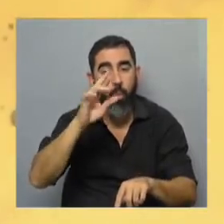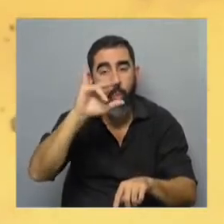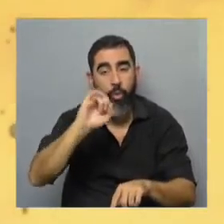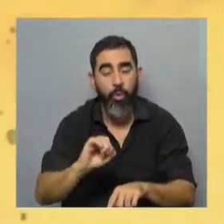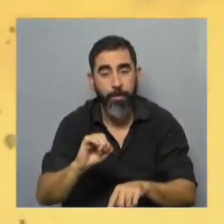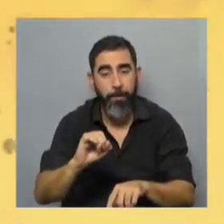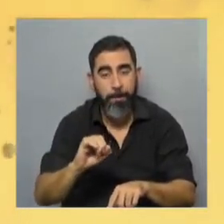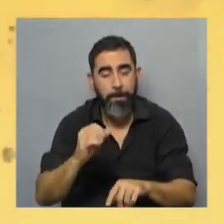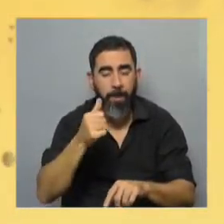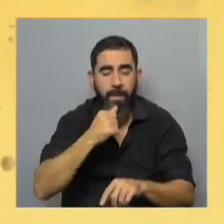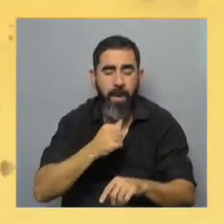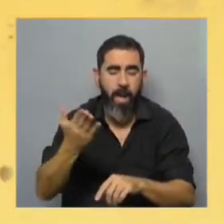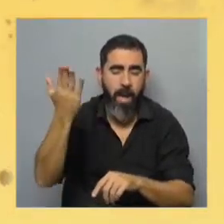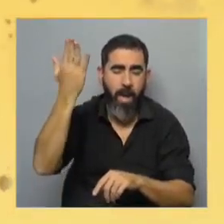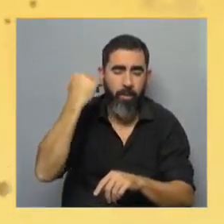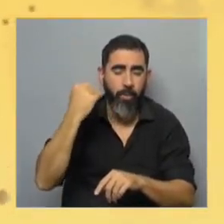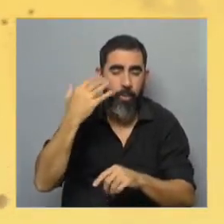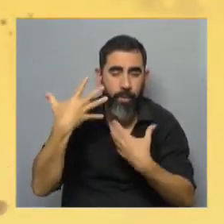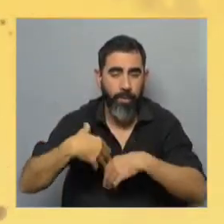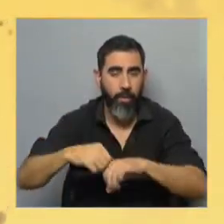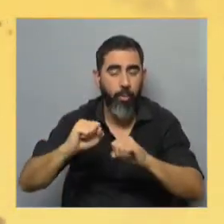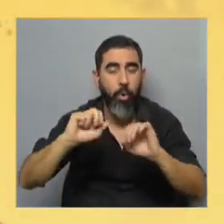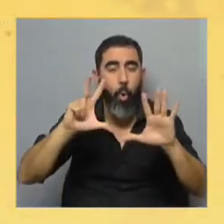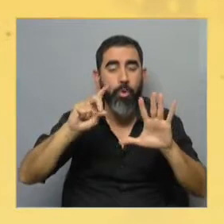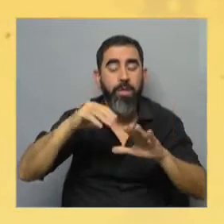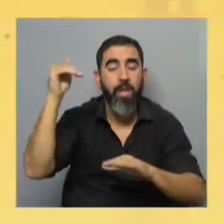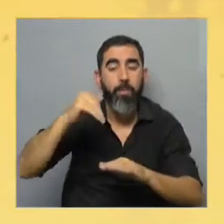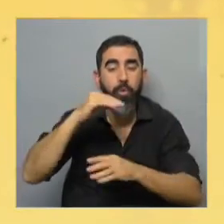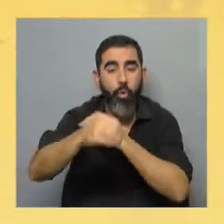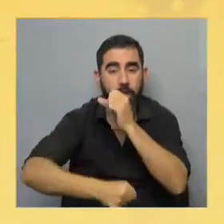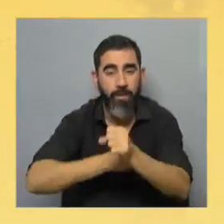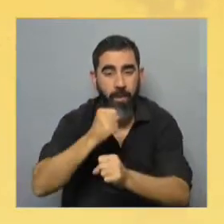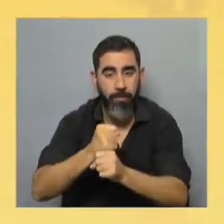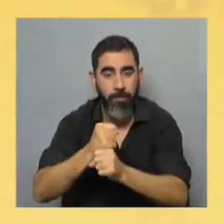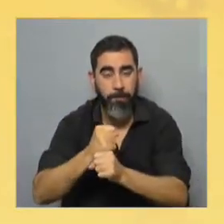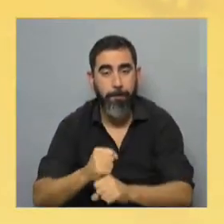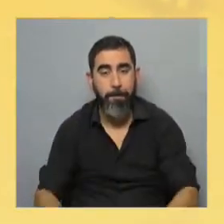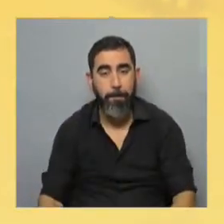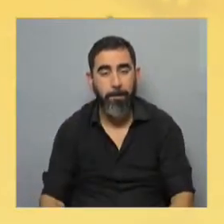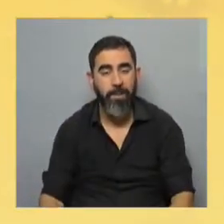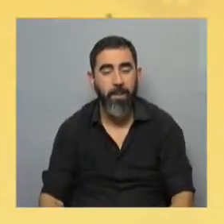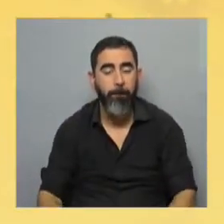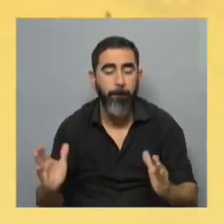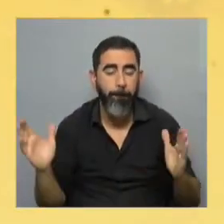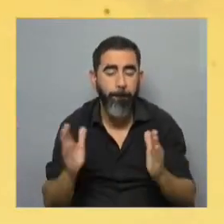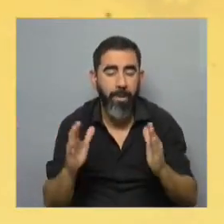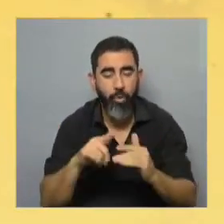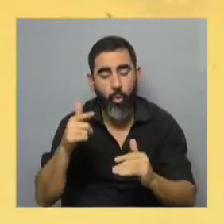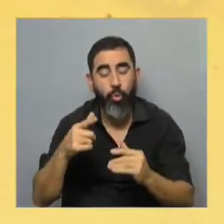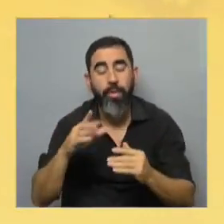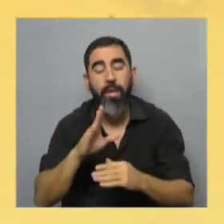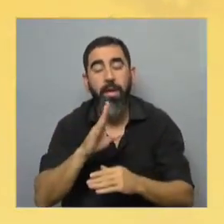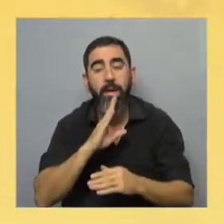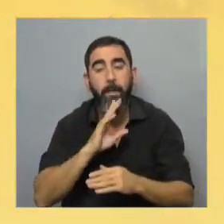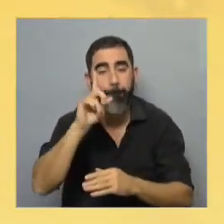tiranosaurios más antiguos encontrados. Tiene 80 millones de años que vivió más o menos. era más chico que el tiranosaurio de Norteamérica.